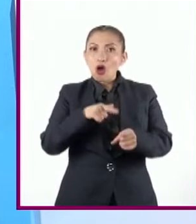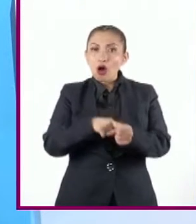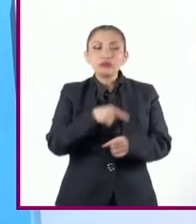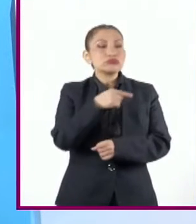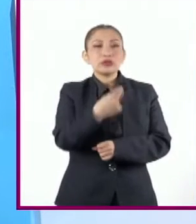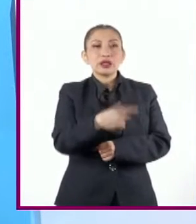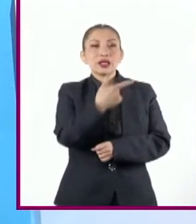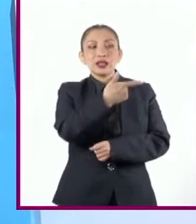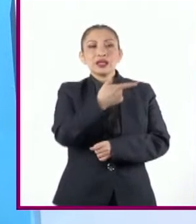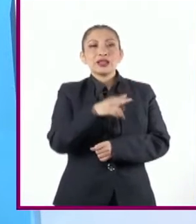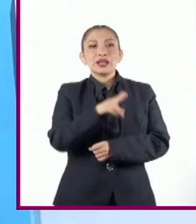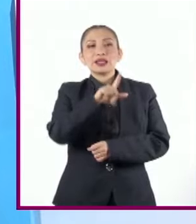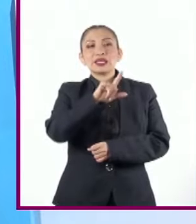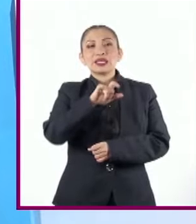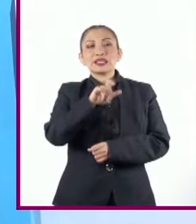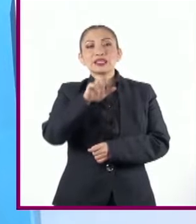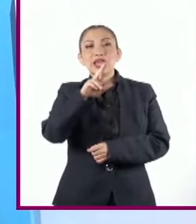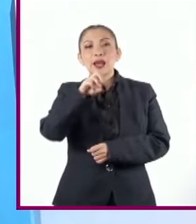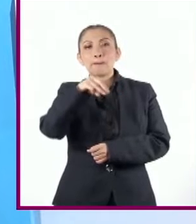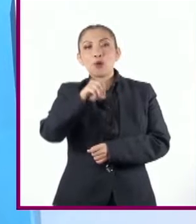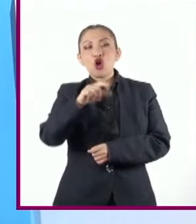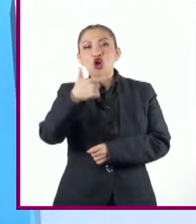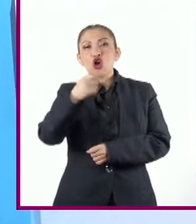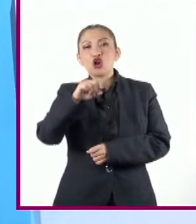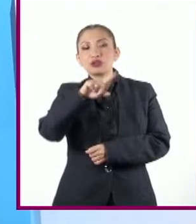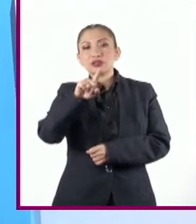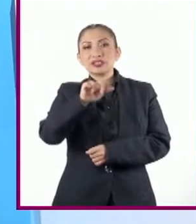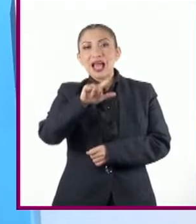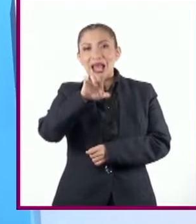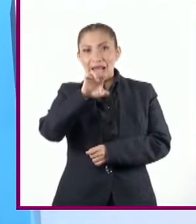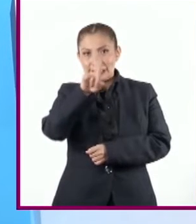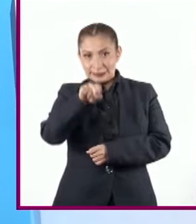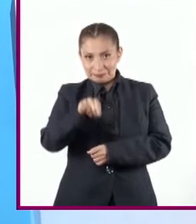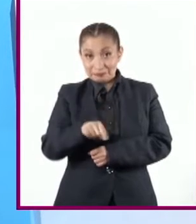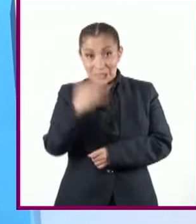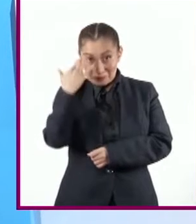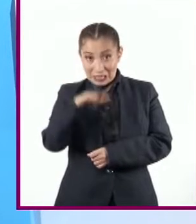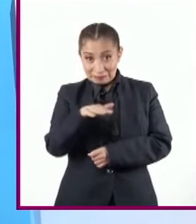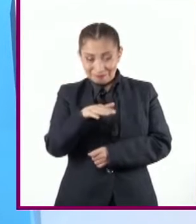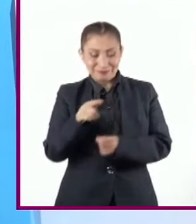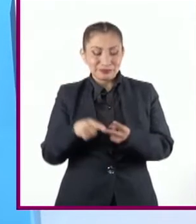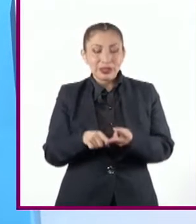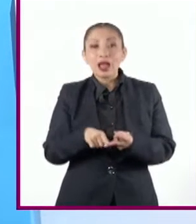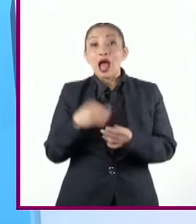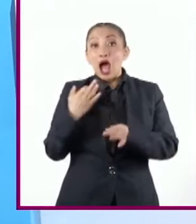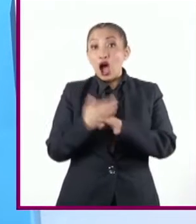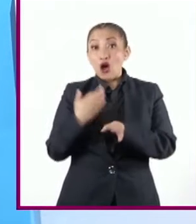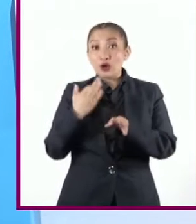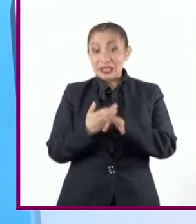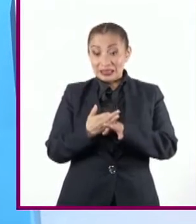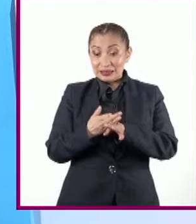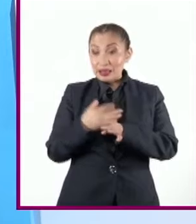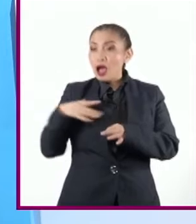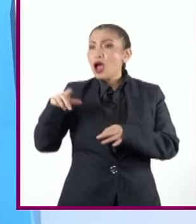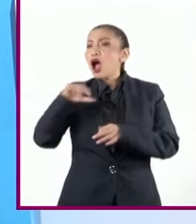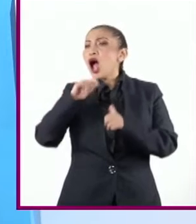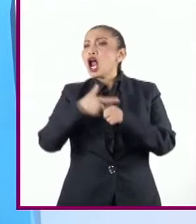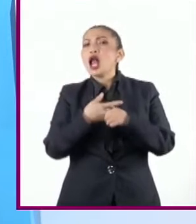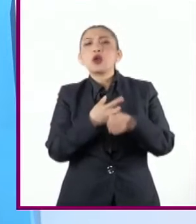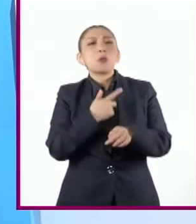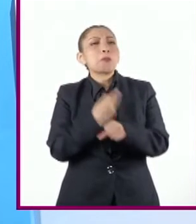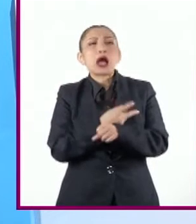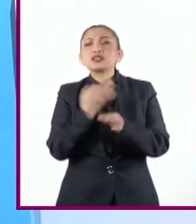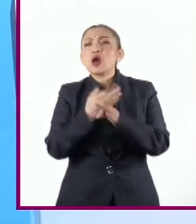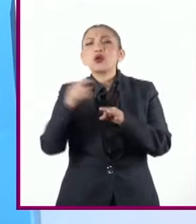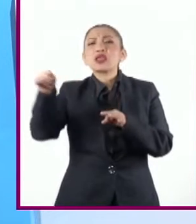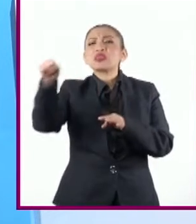fue Guillermo González Camarena. Tercero, ahora mismo se está viviendo algo en todo el mundo que